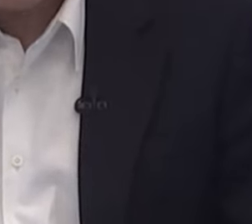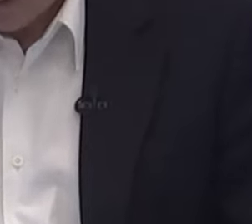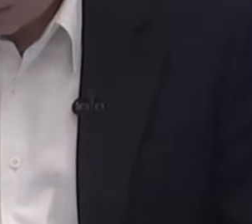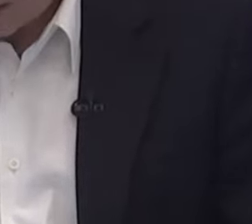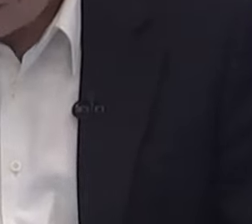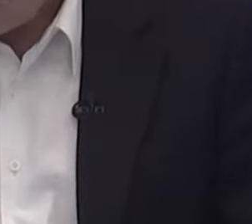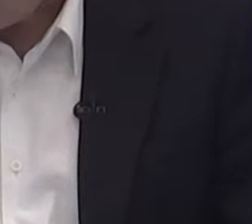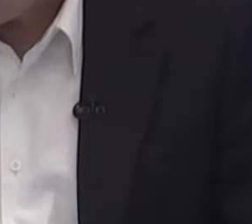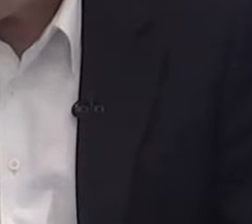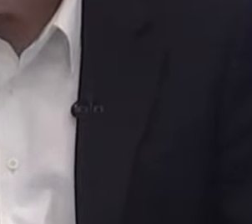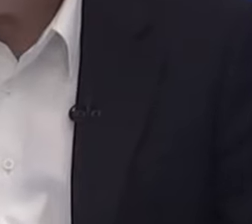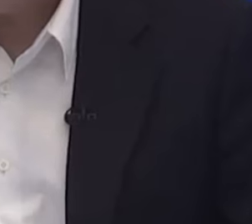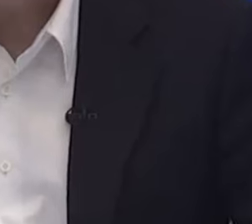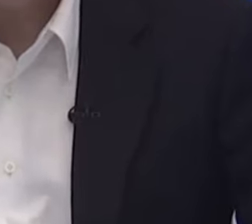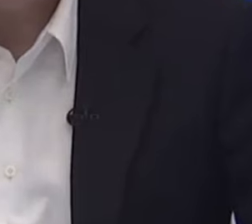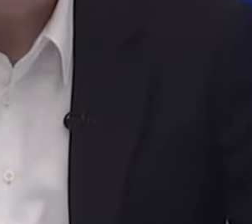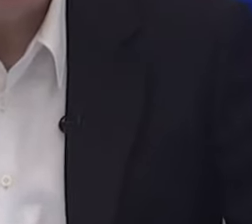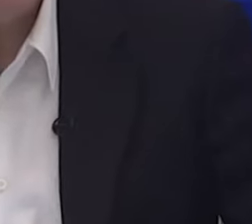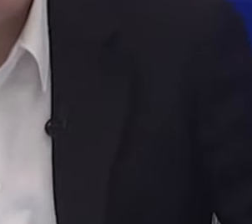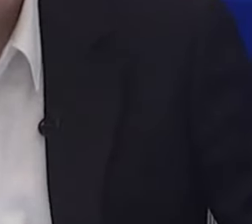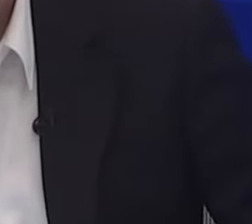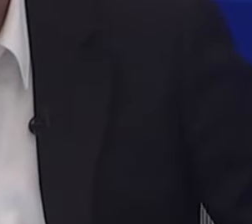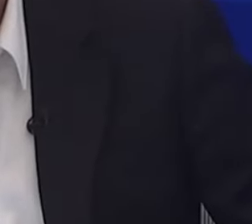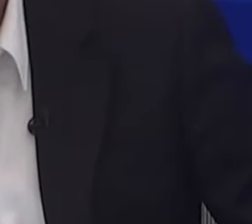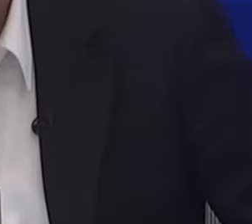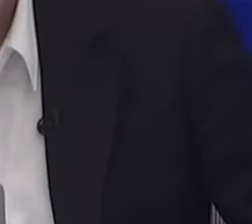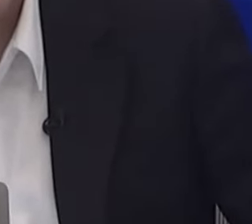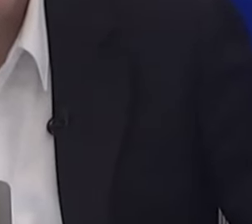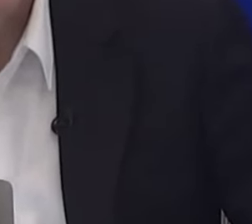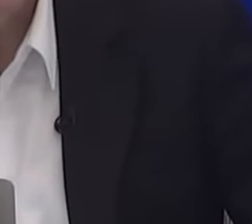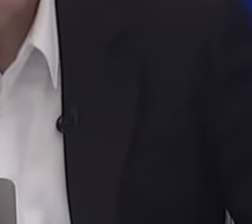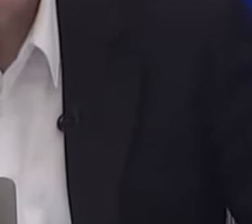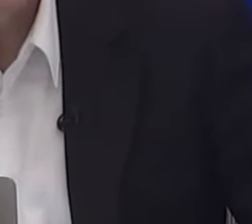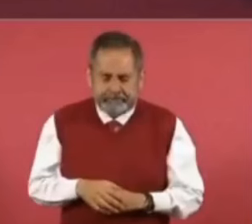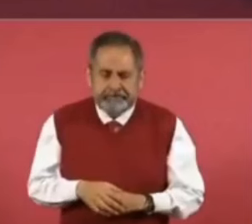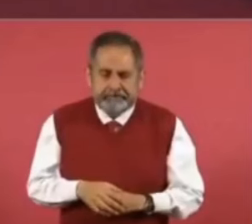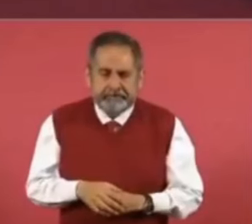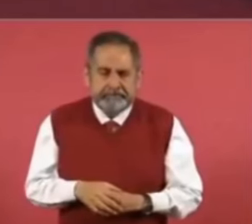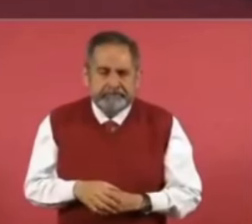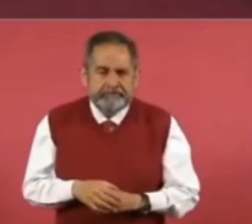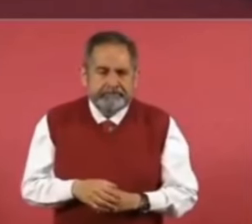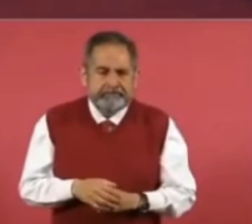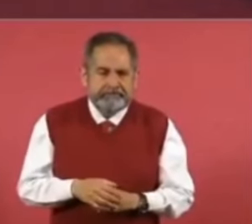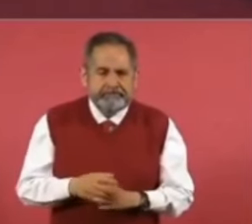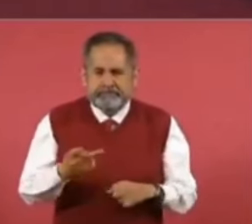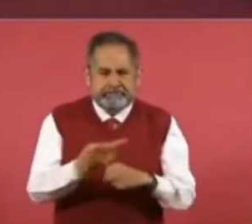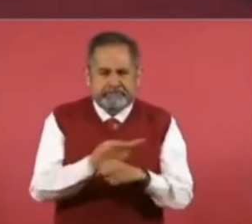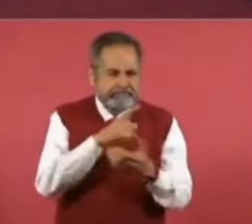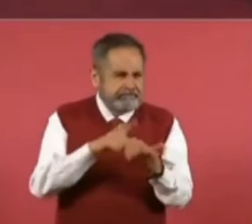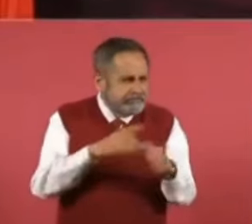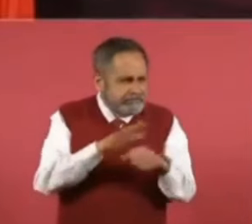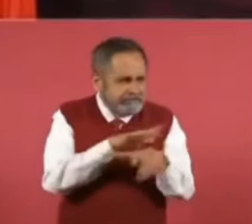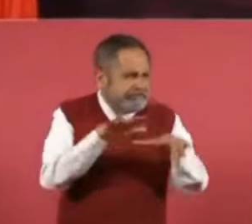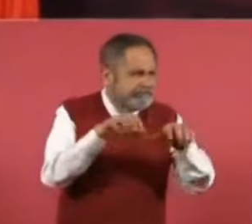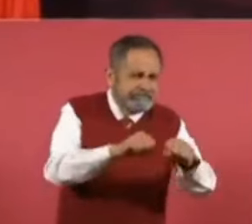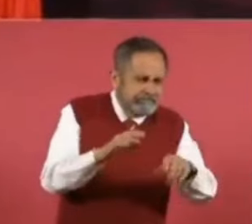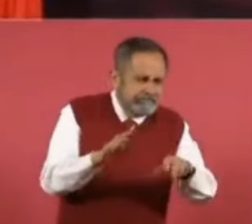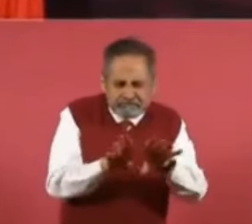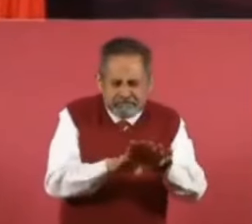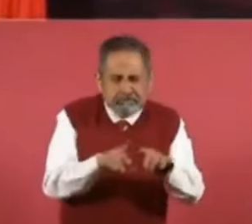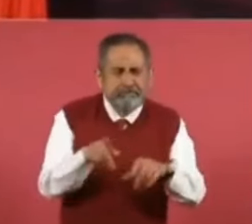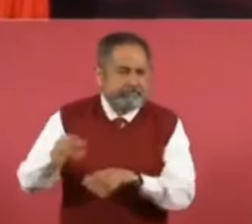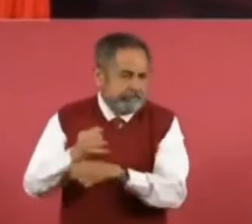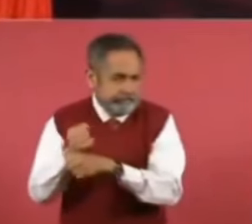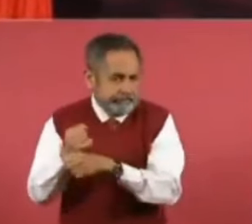Vamos a una pausa, hay mucho más sobre este tema. Seguimos conversando con Lili Téllez. Pues ya escuchamos a Ciro Gómez Leyva y